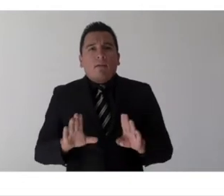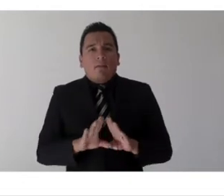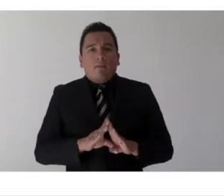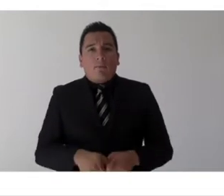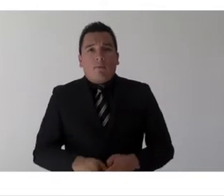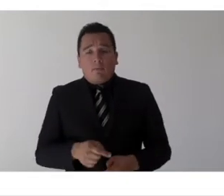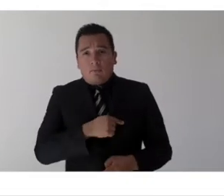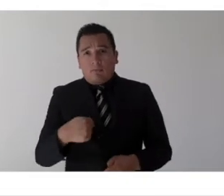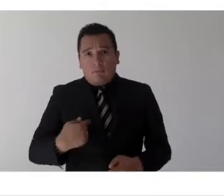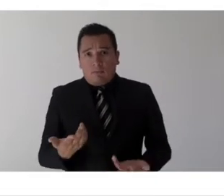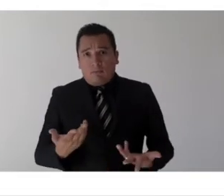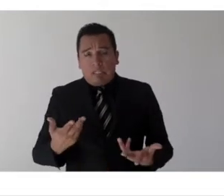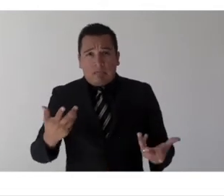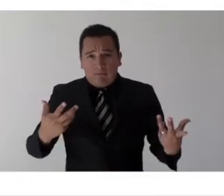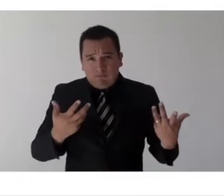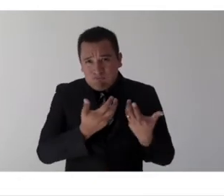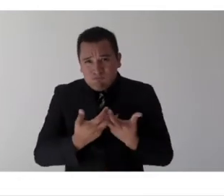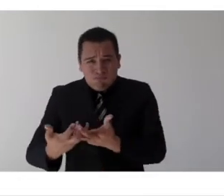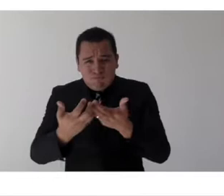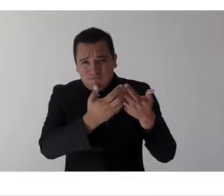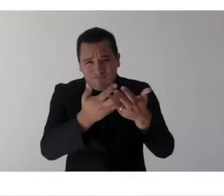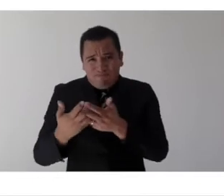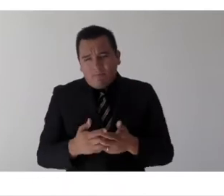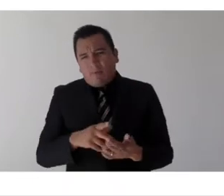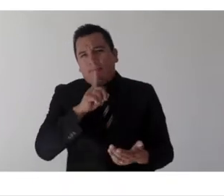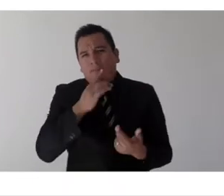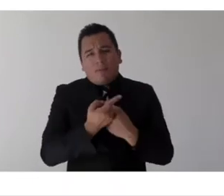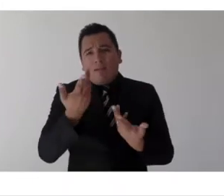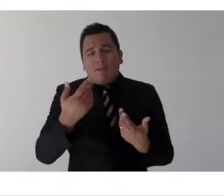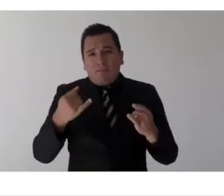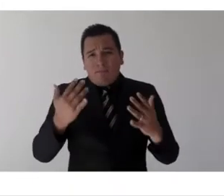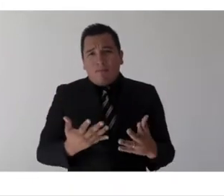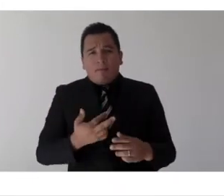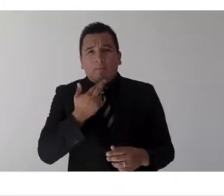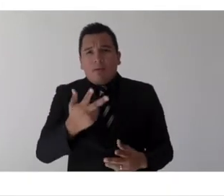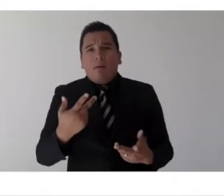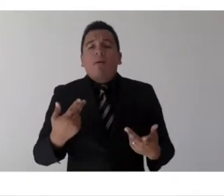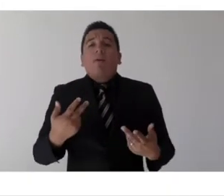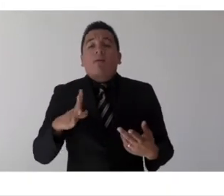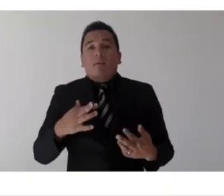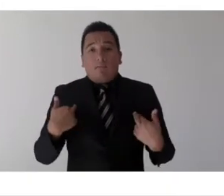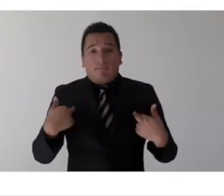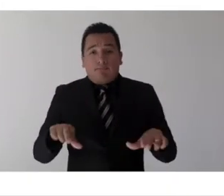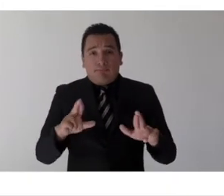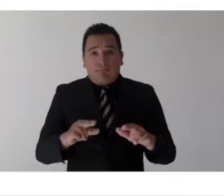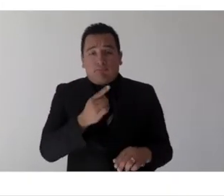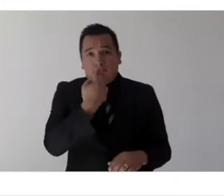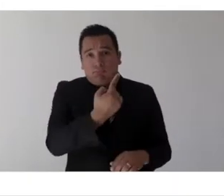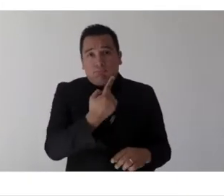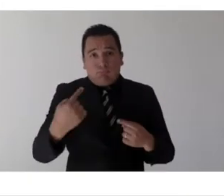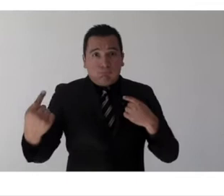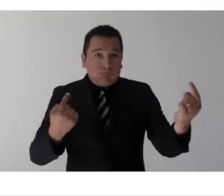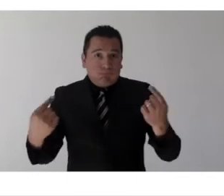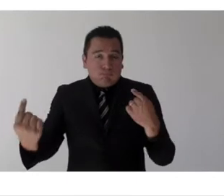representaciones, que normalmente no lograban dar acompañamiento a la agenda o no logran necesariamente dar acompañamiento por